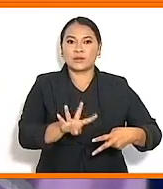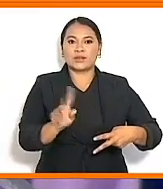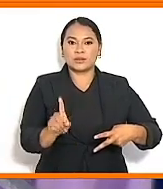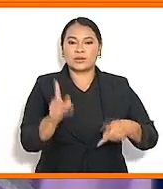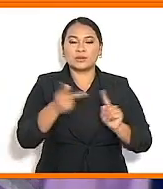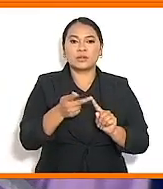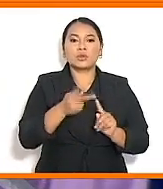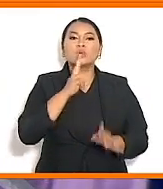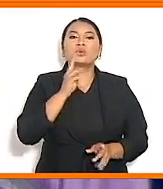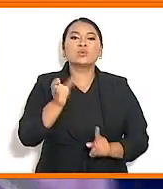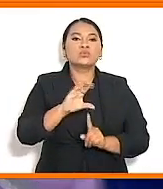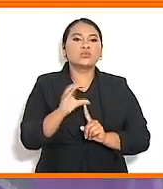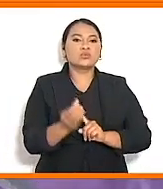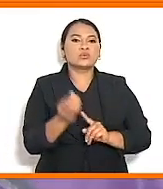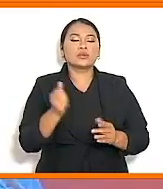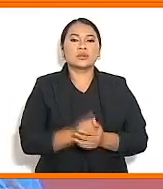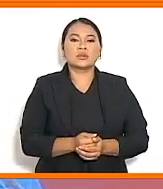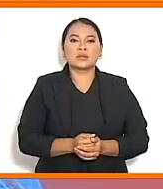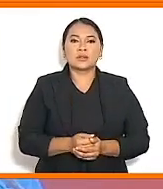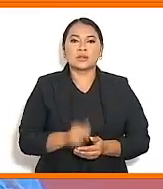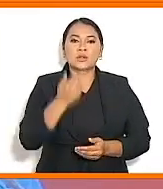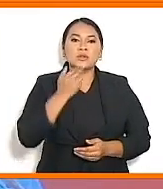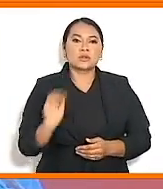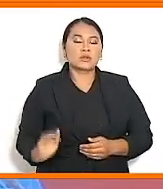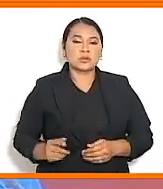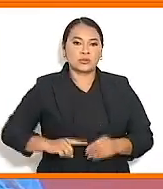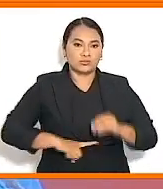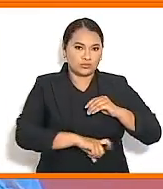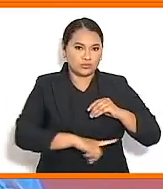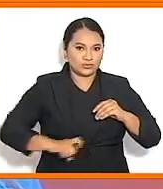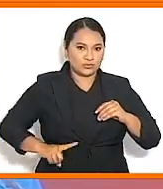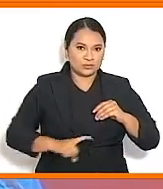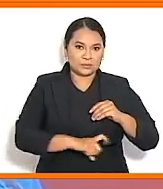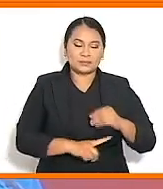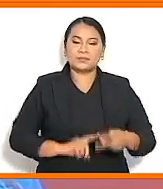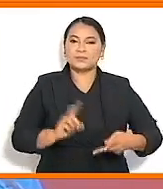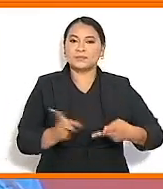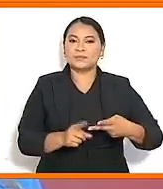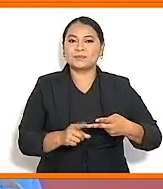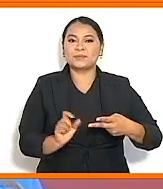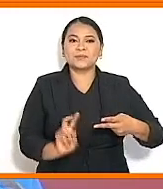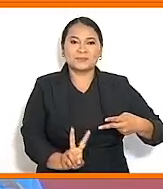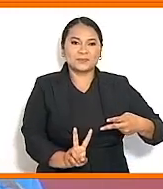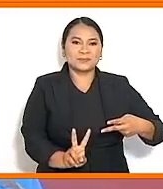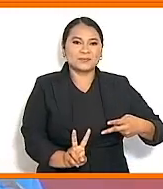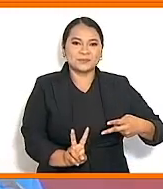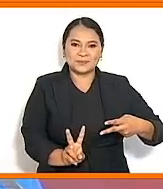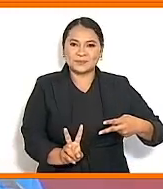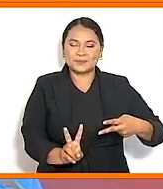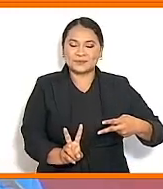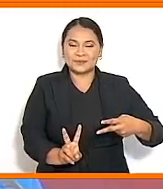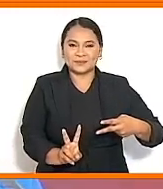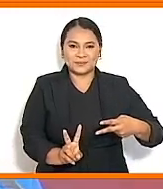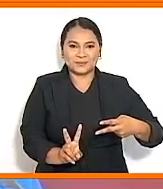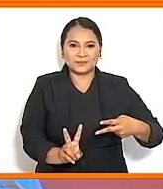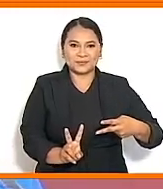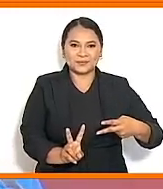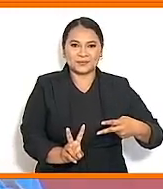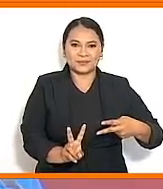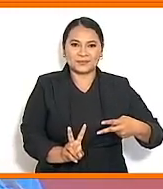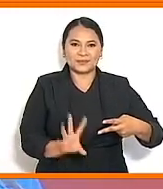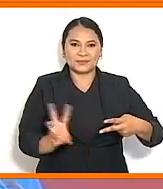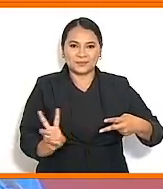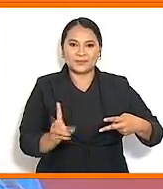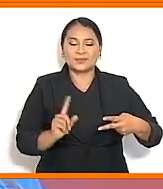41 con su catrachada Culiche, segundo número ganador tu primer dígito, 2, segundo dígito,